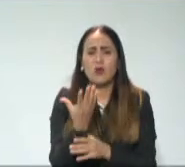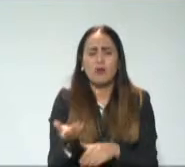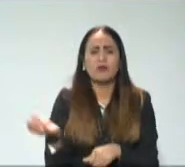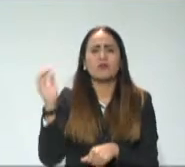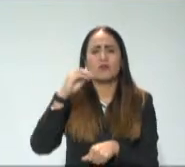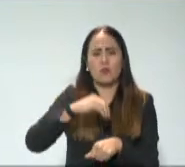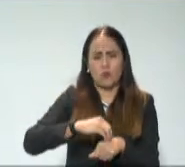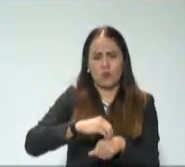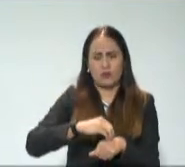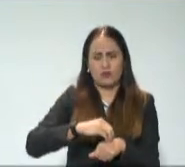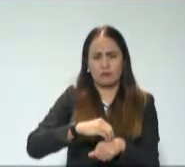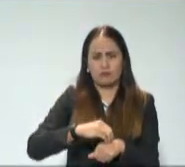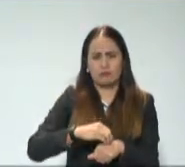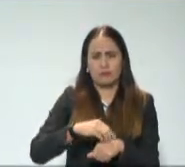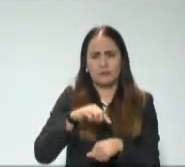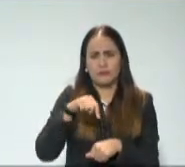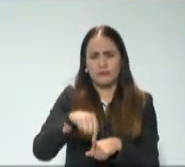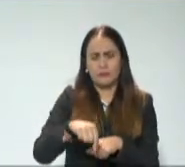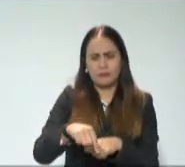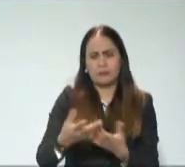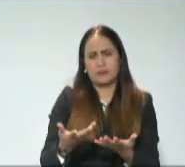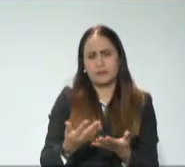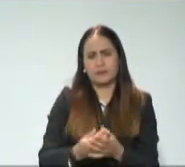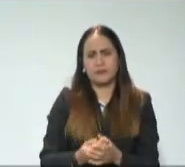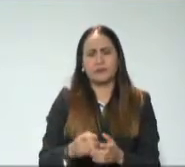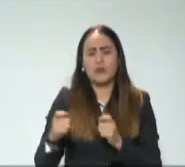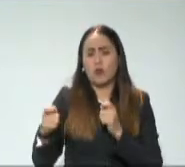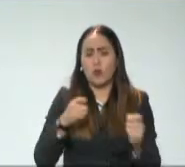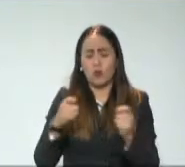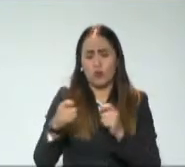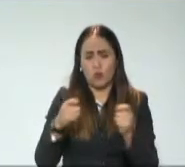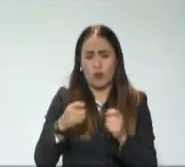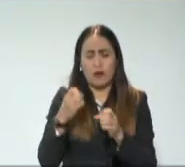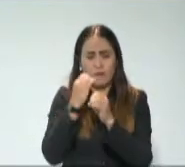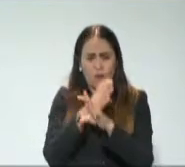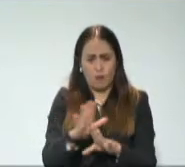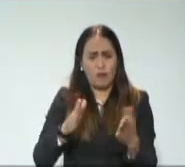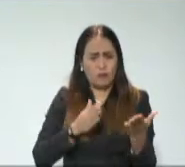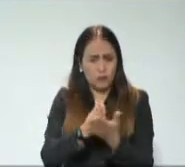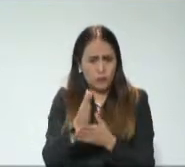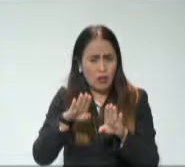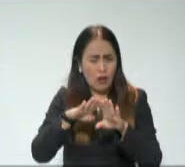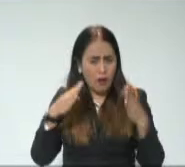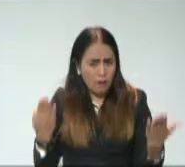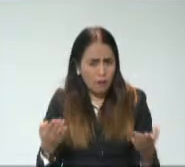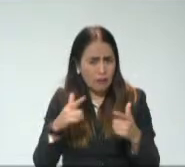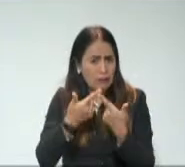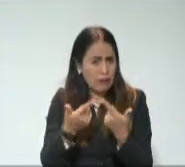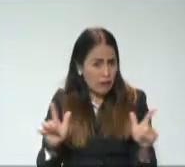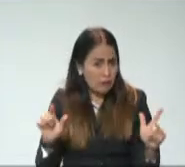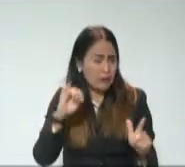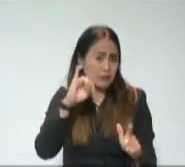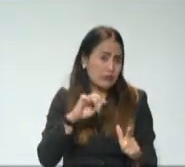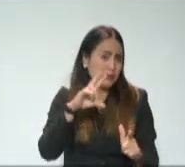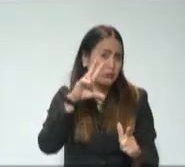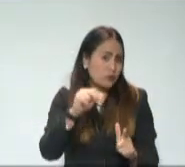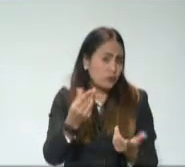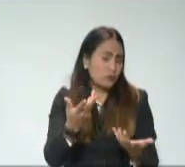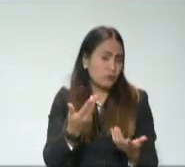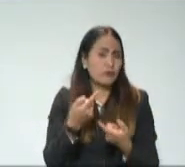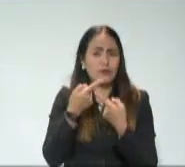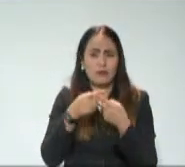se puede manejar el acceso a la información y es